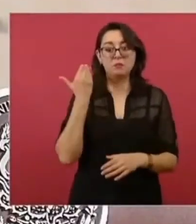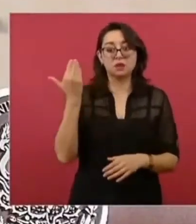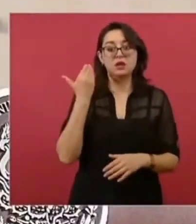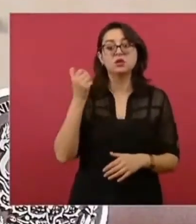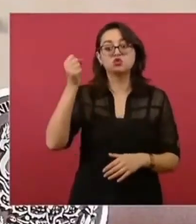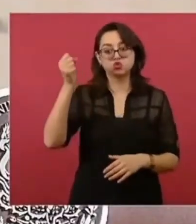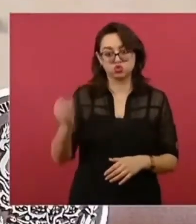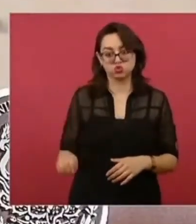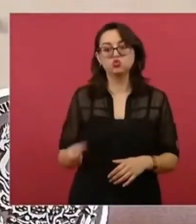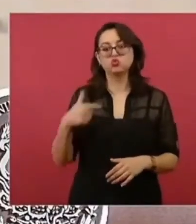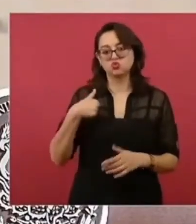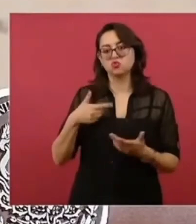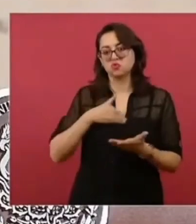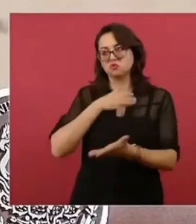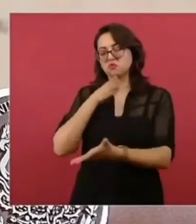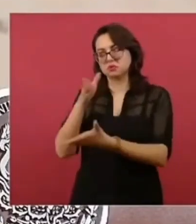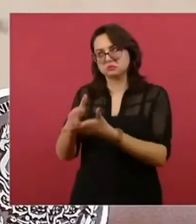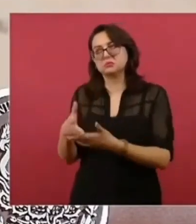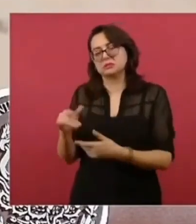altas temperaturas.